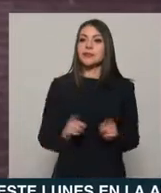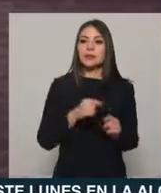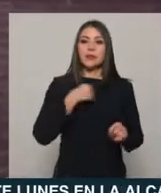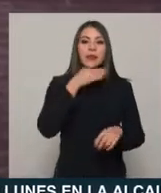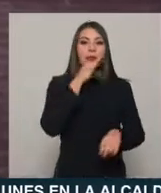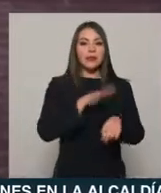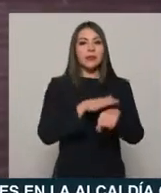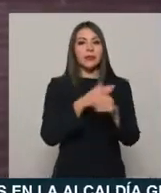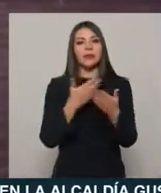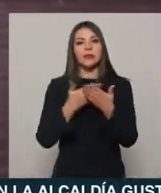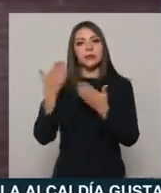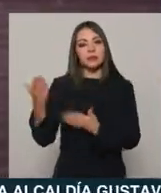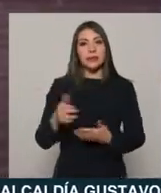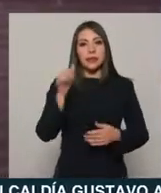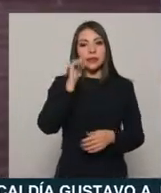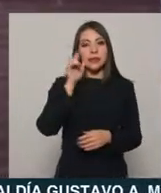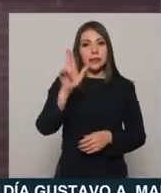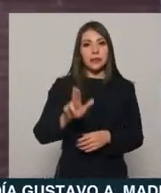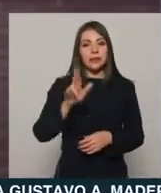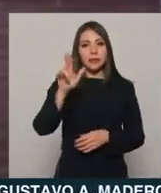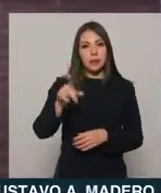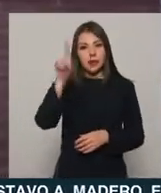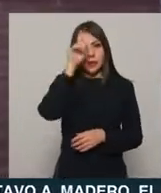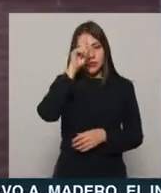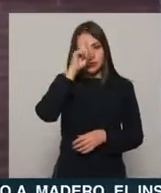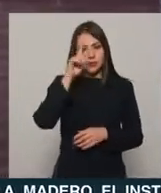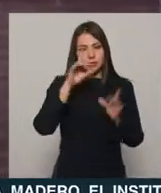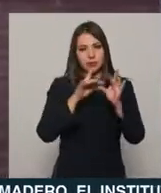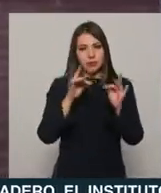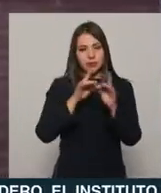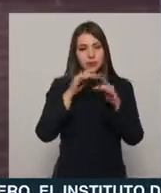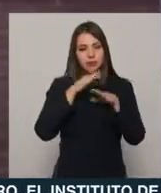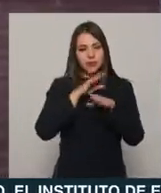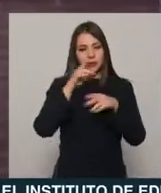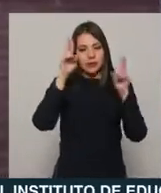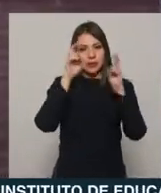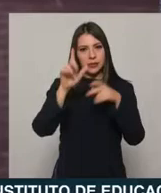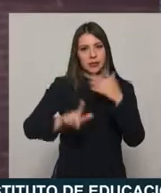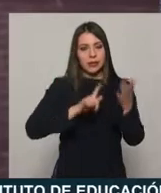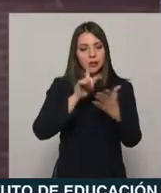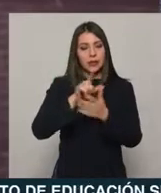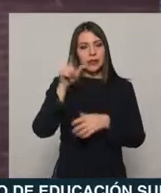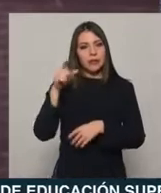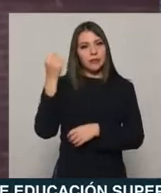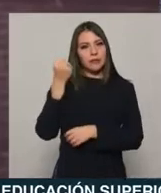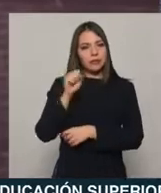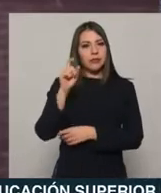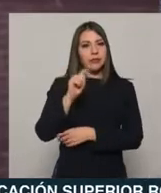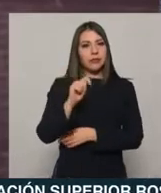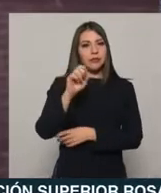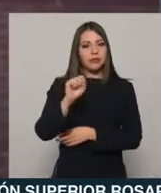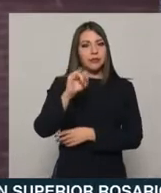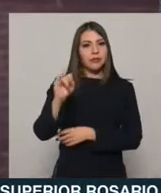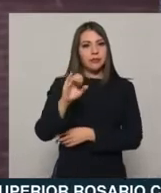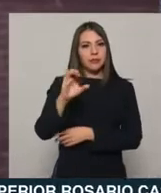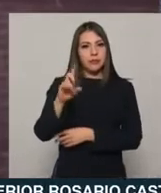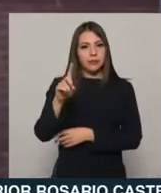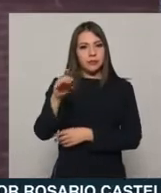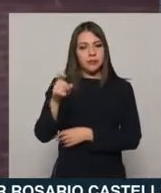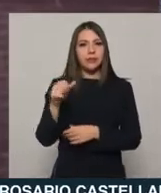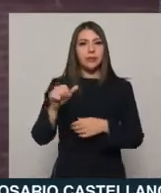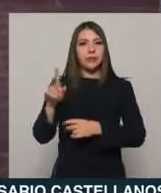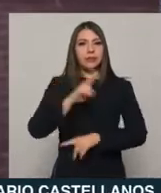Llegó el momento de recibir, como cada martes, asesoría legal con los expertos del Tribunal Superior de Justicia de la Ciudad de México. Hoy está con nosotros la doctora